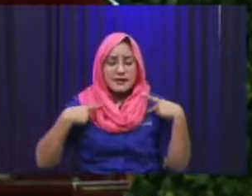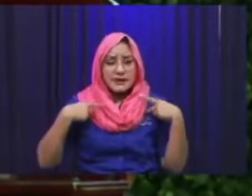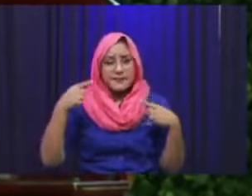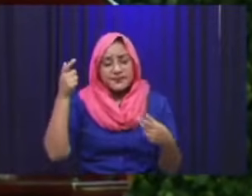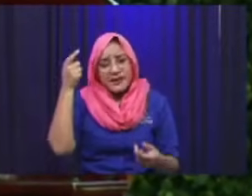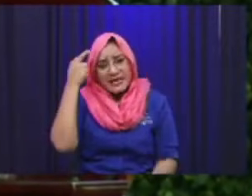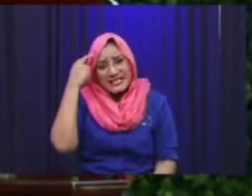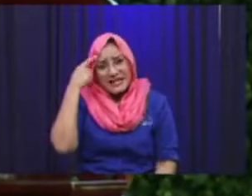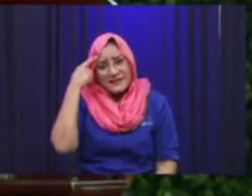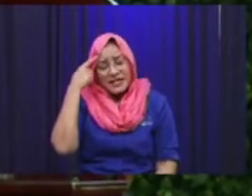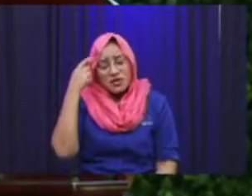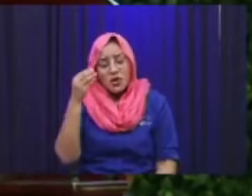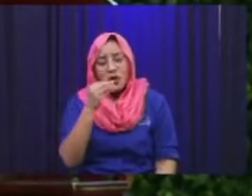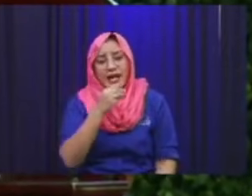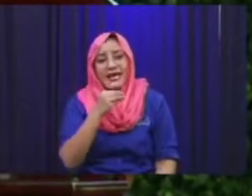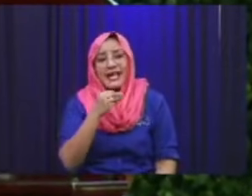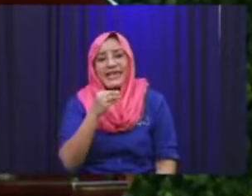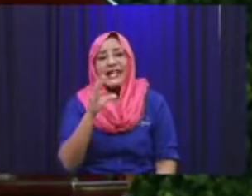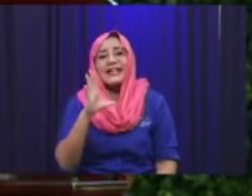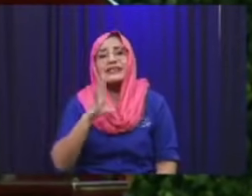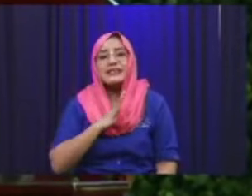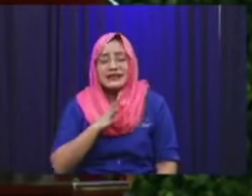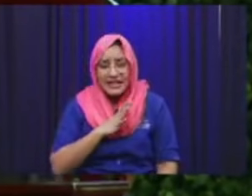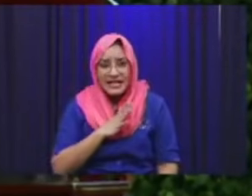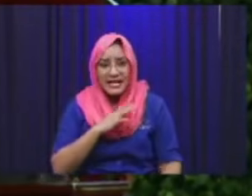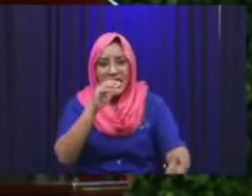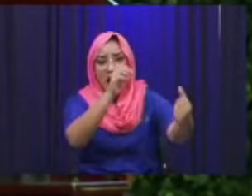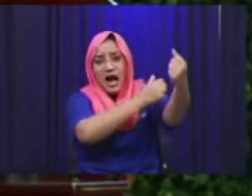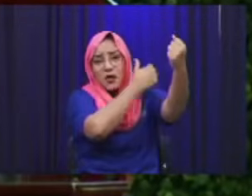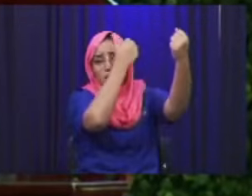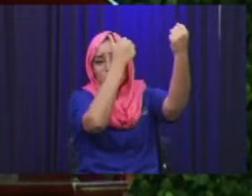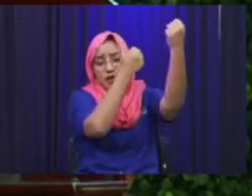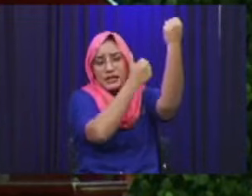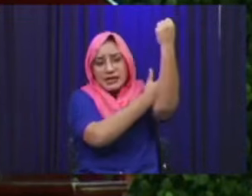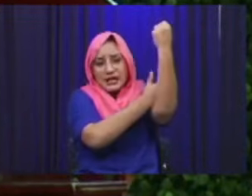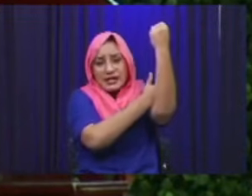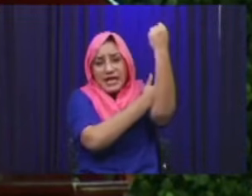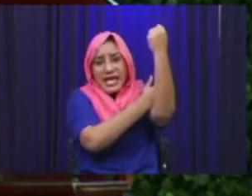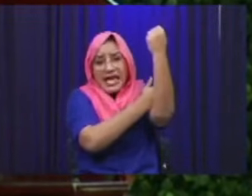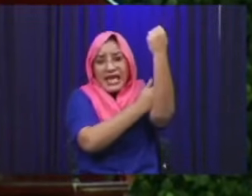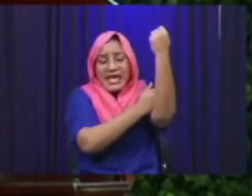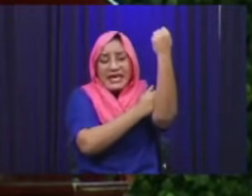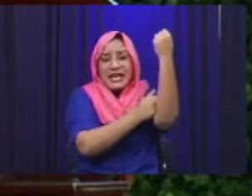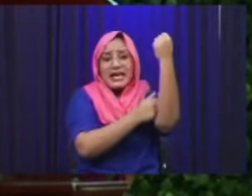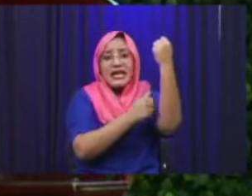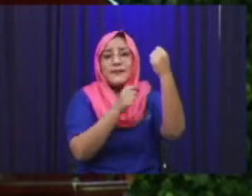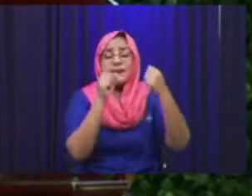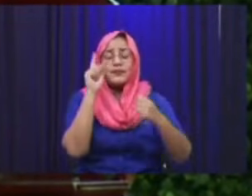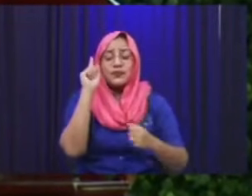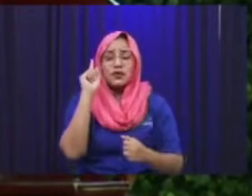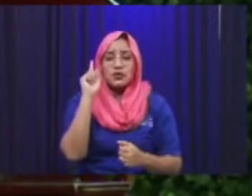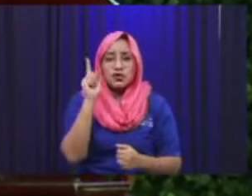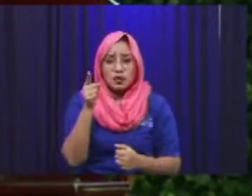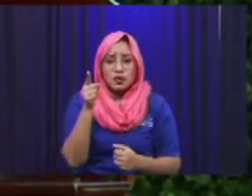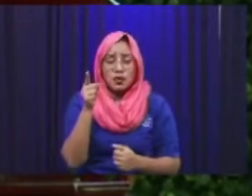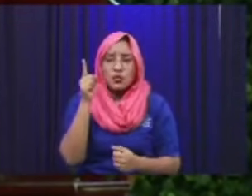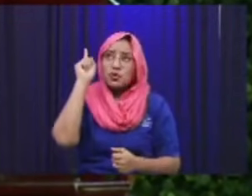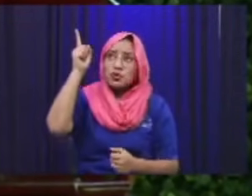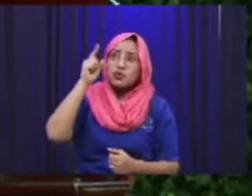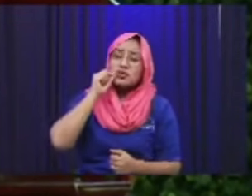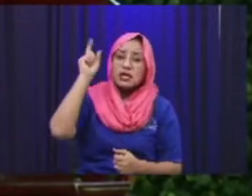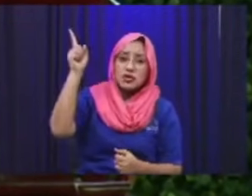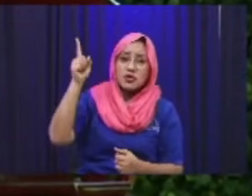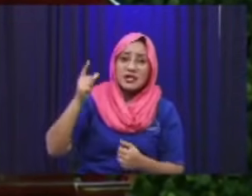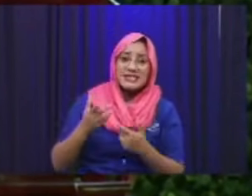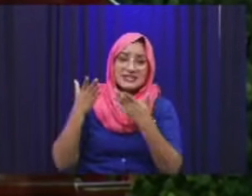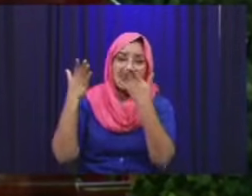tienen delegación de gente que tiene anillo que tú le diste anillo como lo hiciste con goce cuando lo sacaste de la